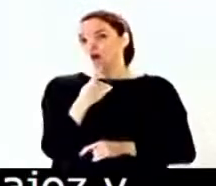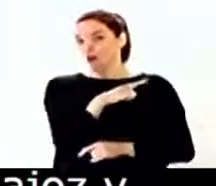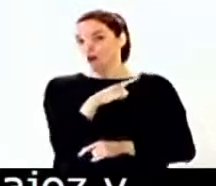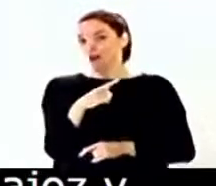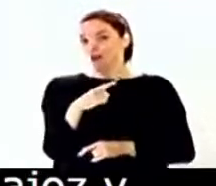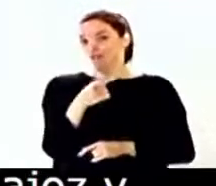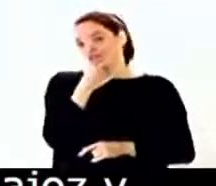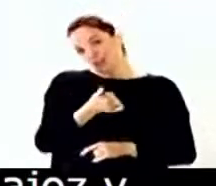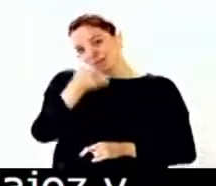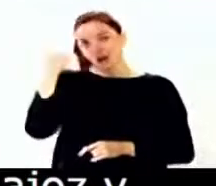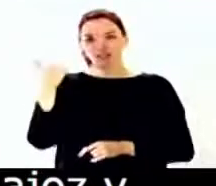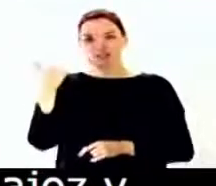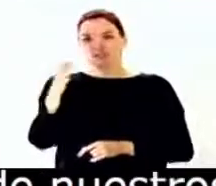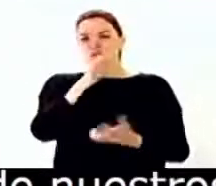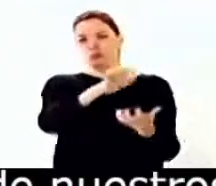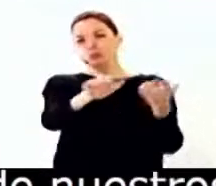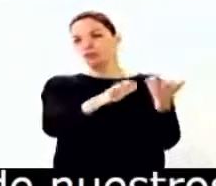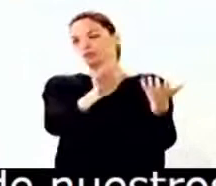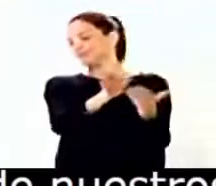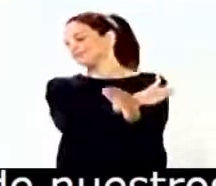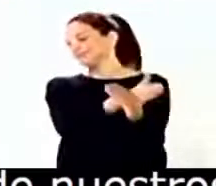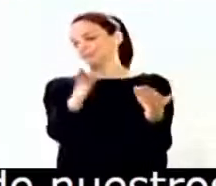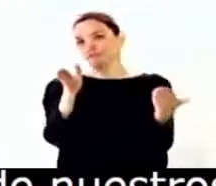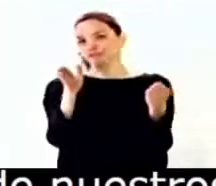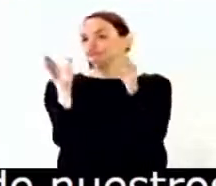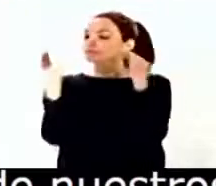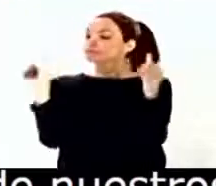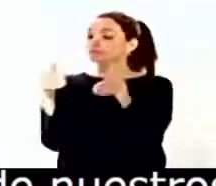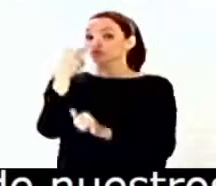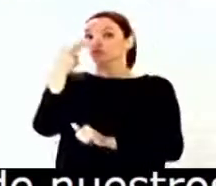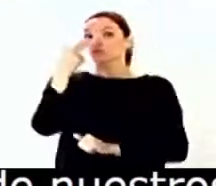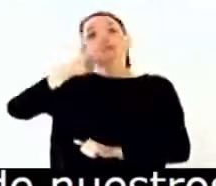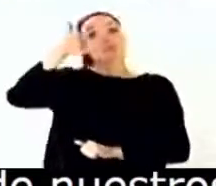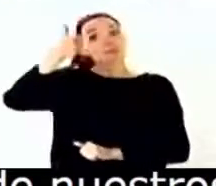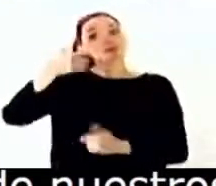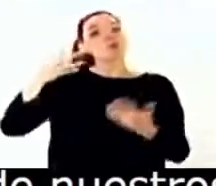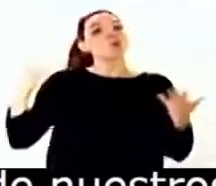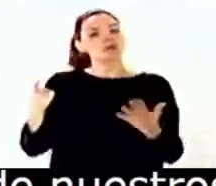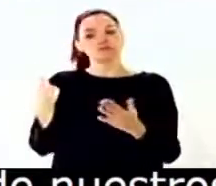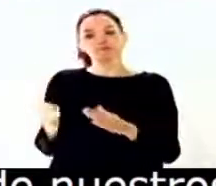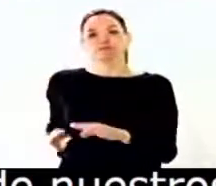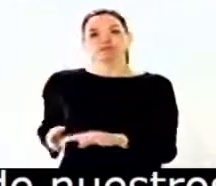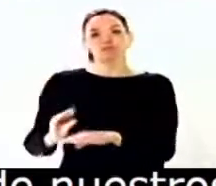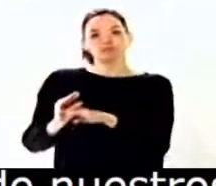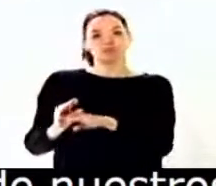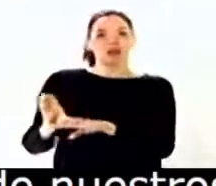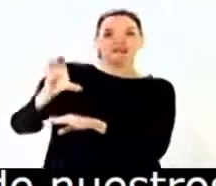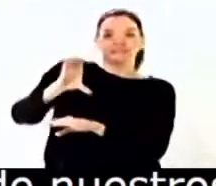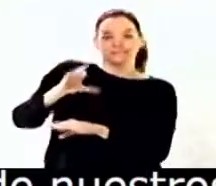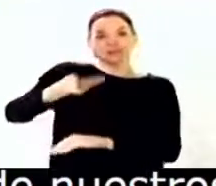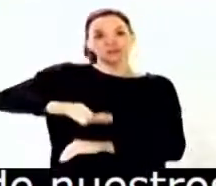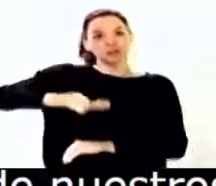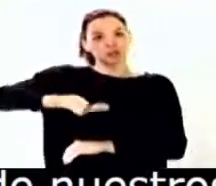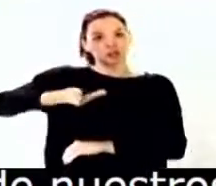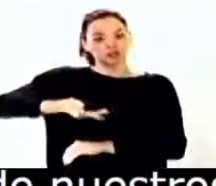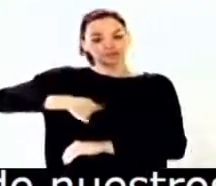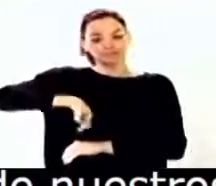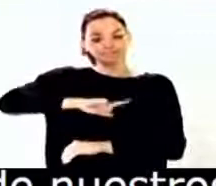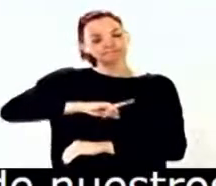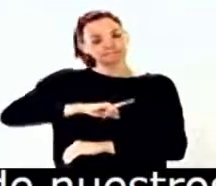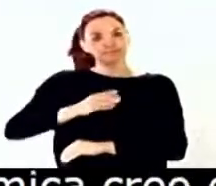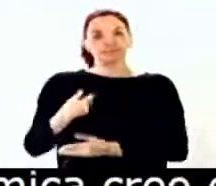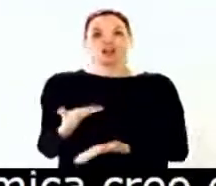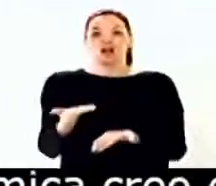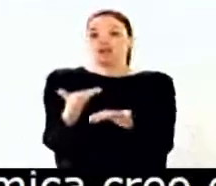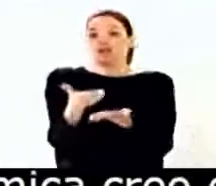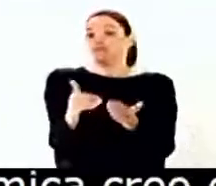tanto, lejos de polémica, creo que lo interesante es esta inversión tan importante que se va a poner en servicio